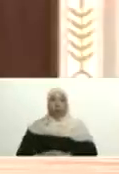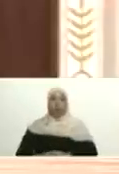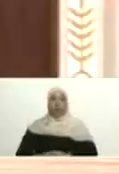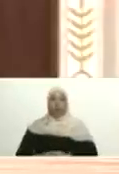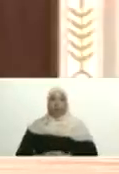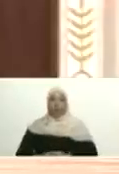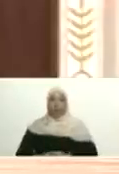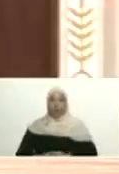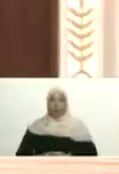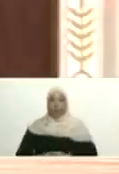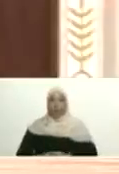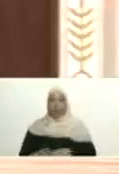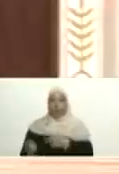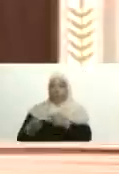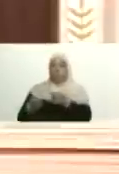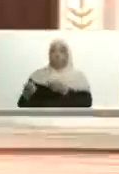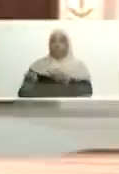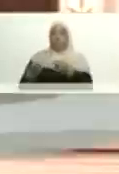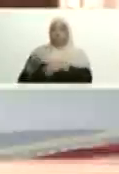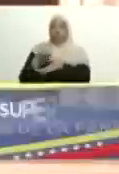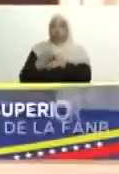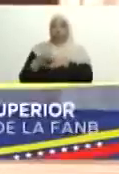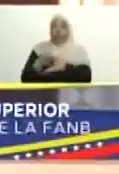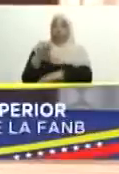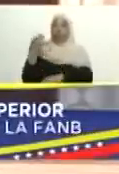Eso hay que coordinarlo con el gobierno colombiano.